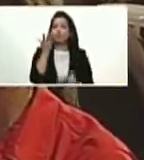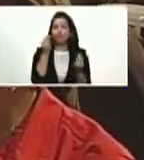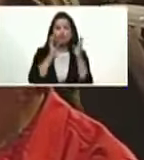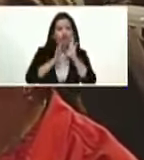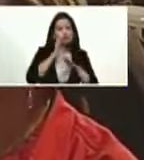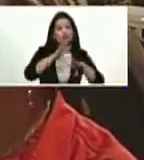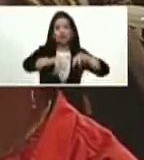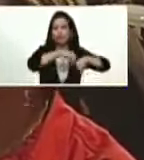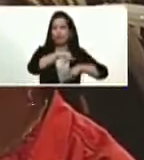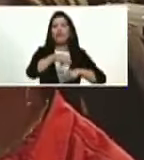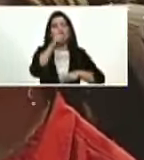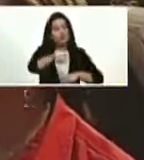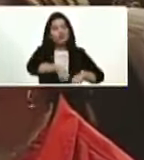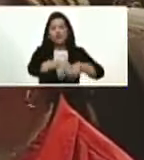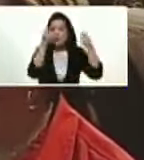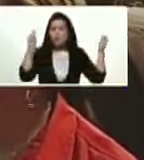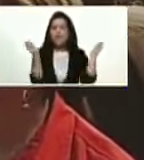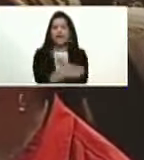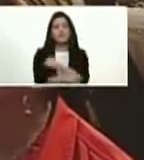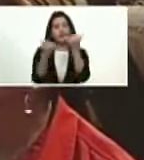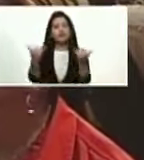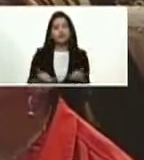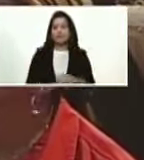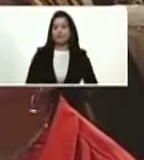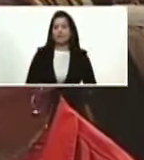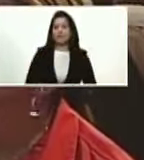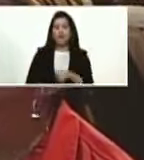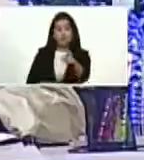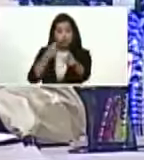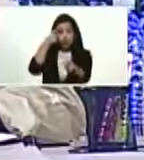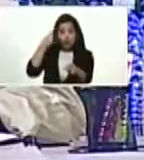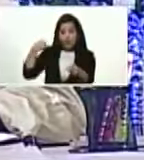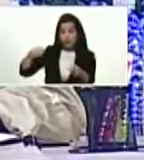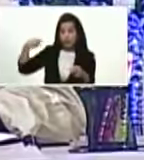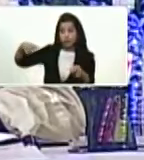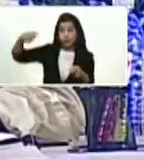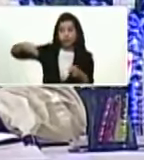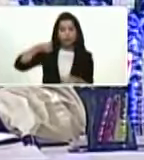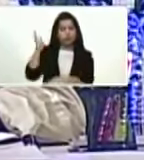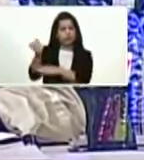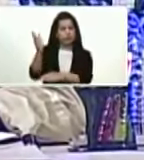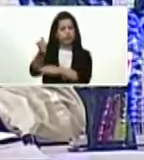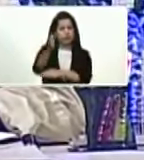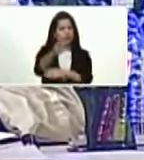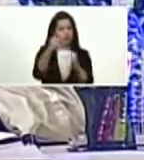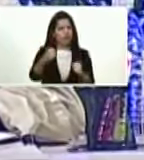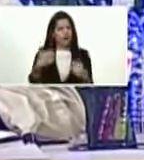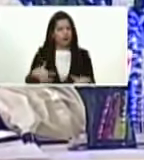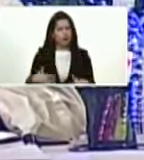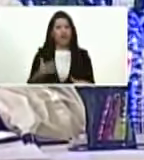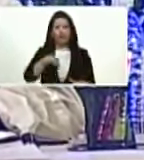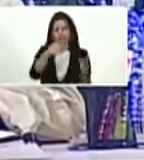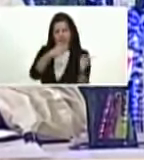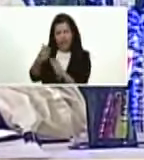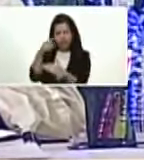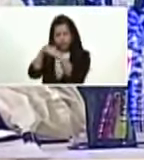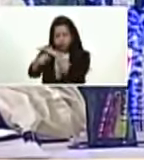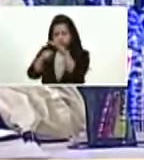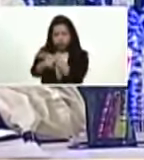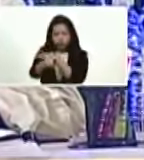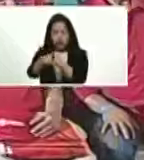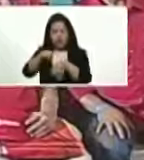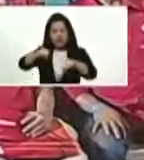Saben ustedes que en estos días hemos golpeado duro el ataque al gorgojo. ¿Ustedes han visto el ataque al